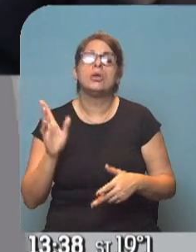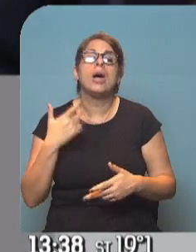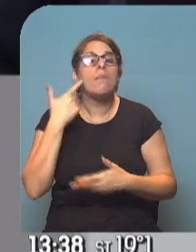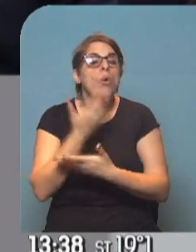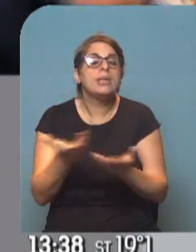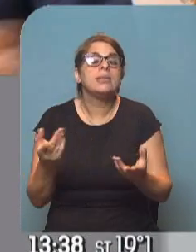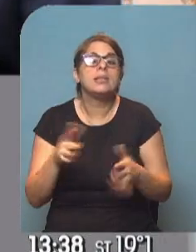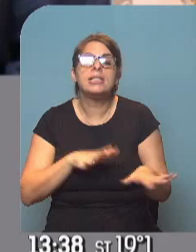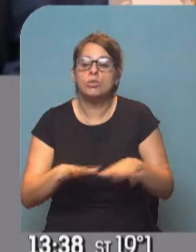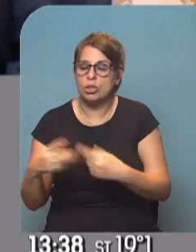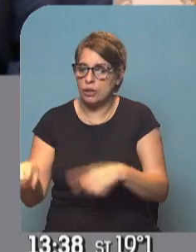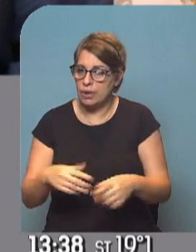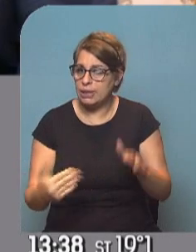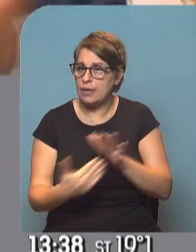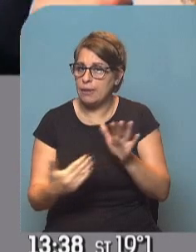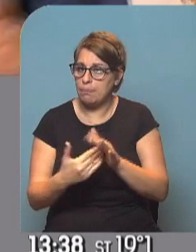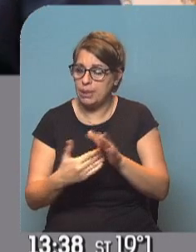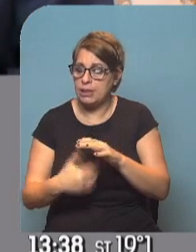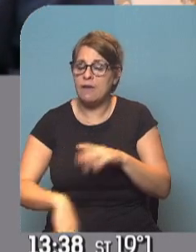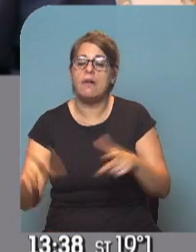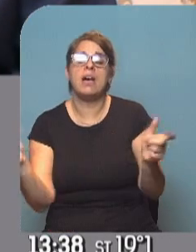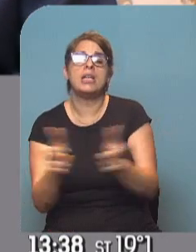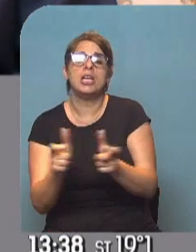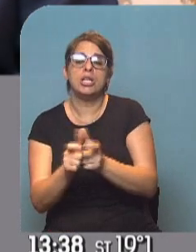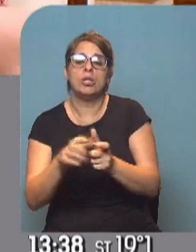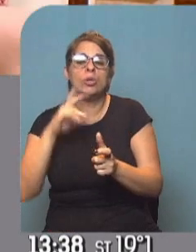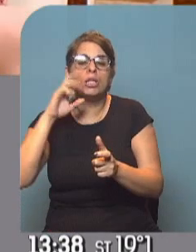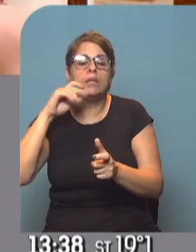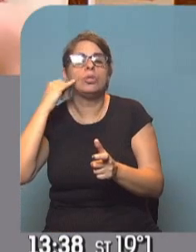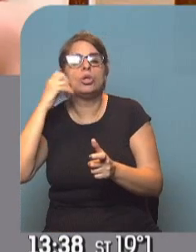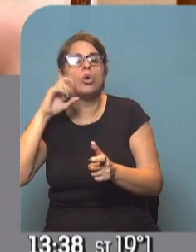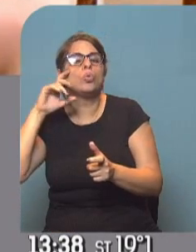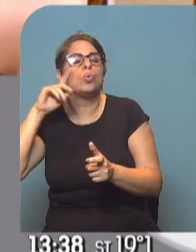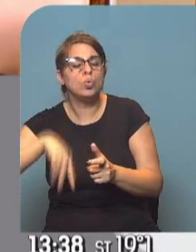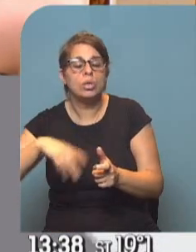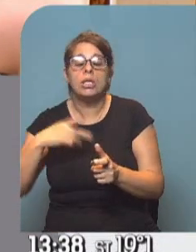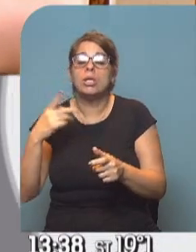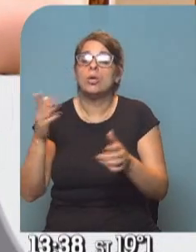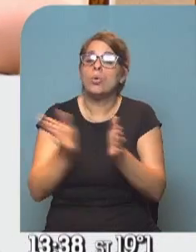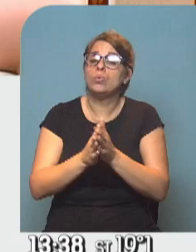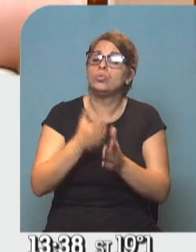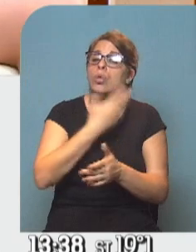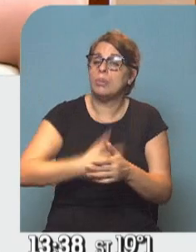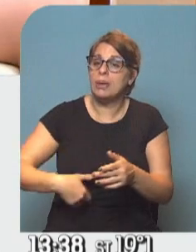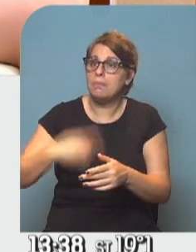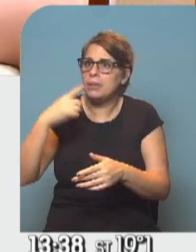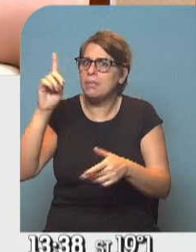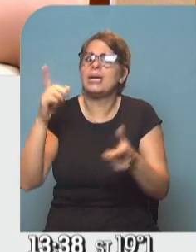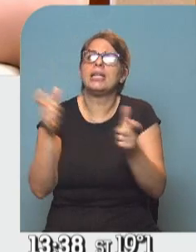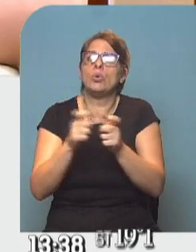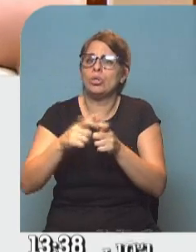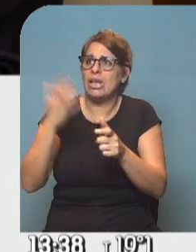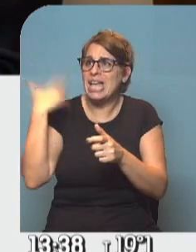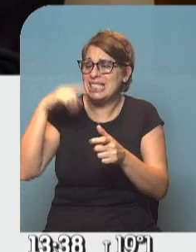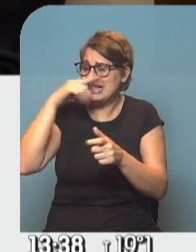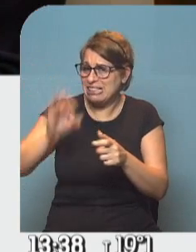la mesa. Esto va a depender de la reunión que mantengan Kim Jong-un con Donald Trump, que va a ser la primera en 70 años. Es histórico lo que